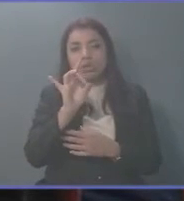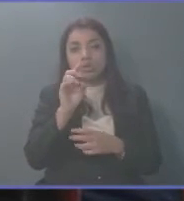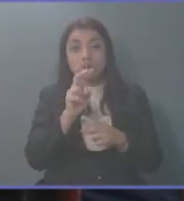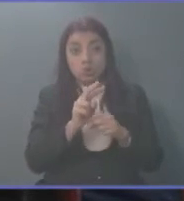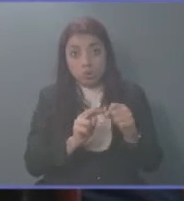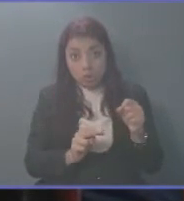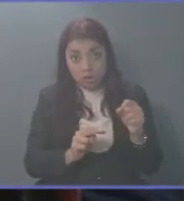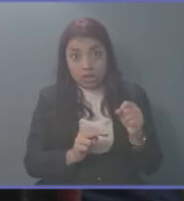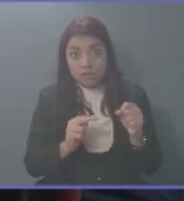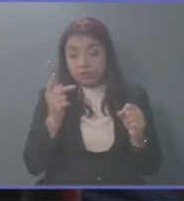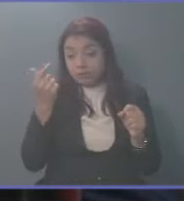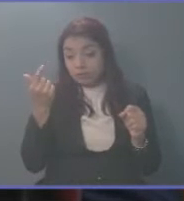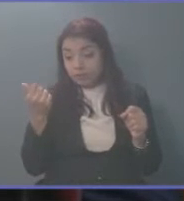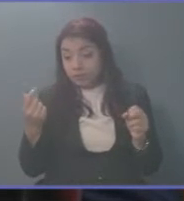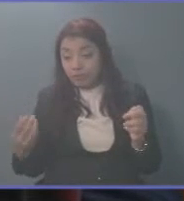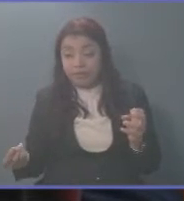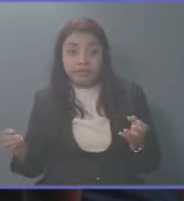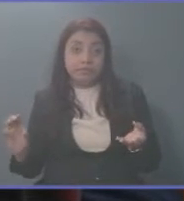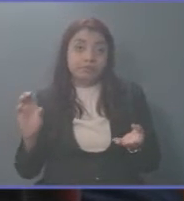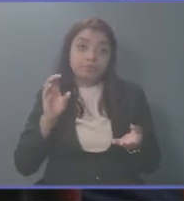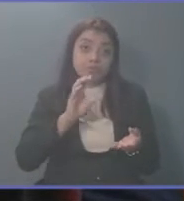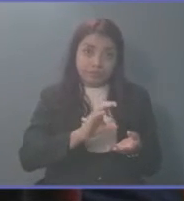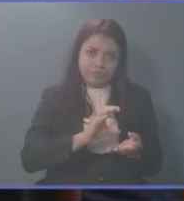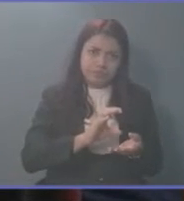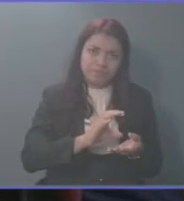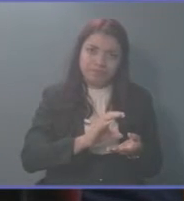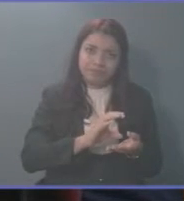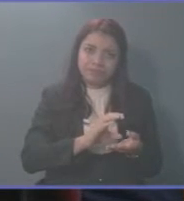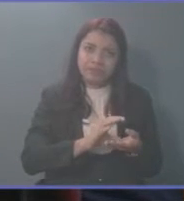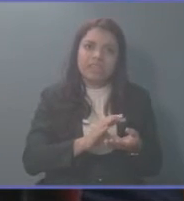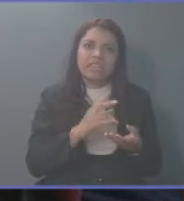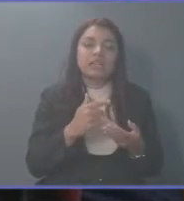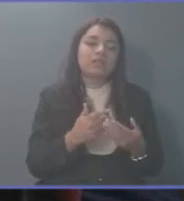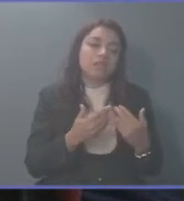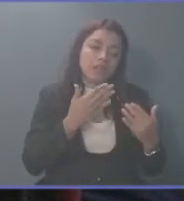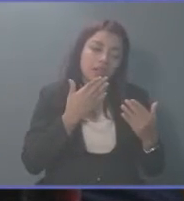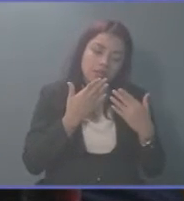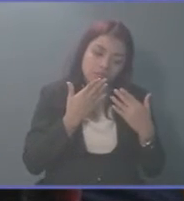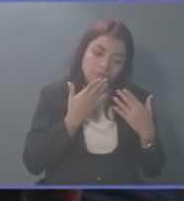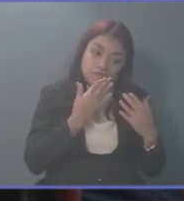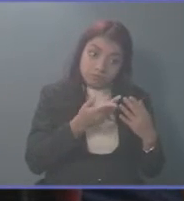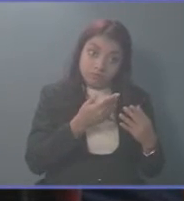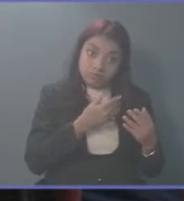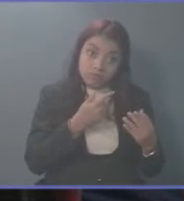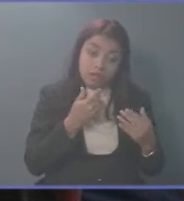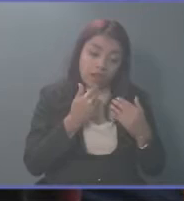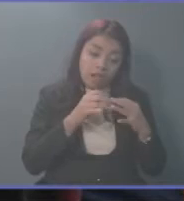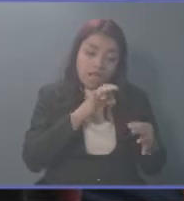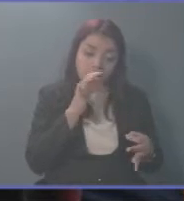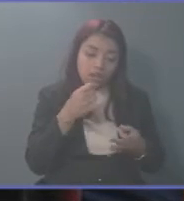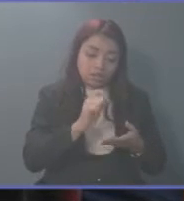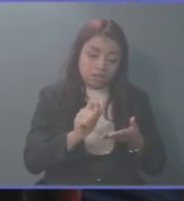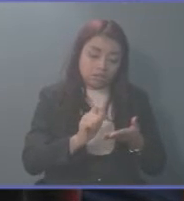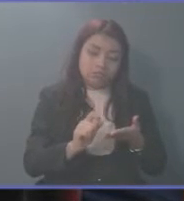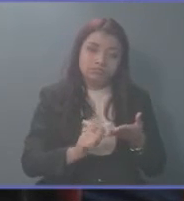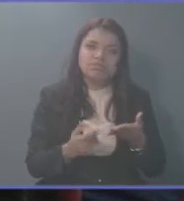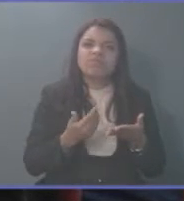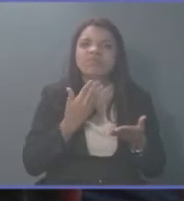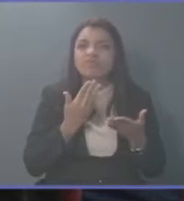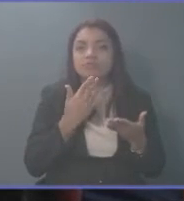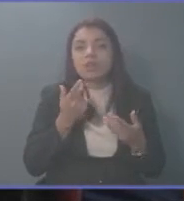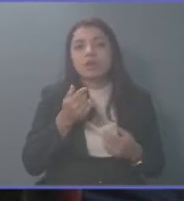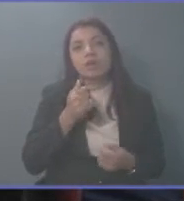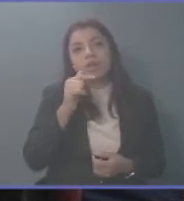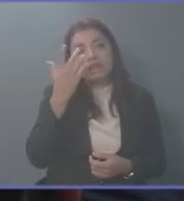$165,548 de los Estados Unidos de América. Se explica en la iniciativa que por decreto legislativo número 490,